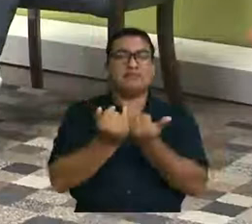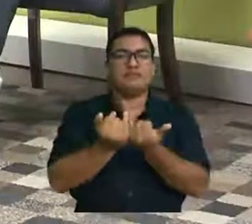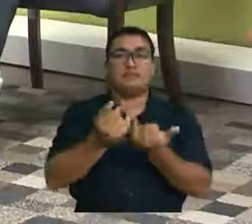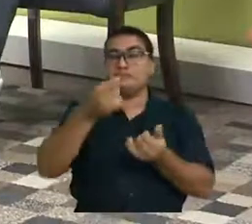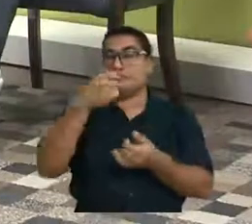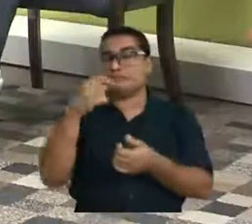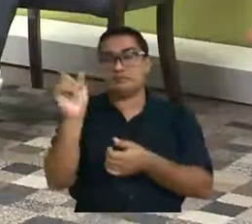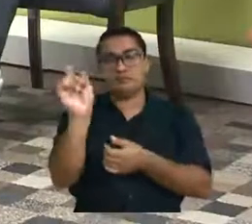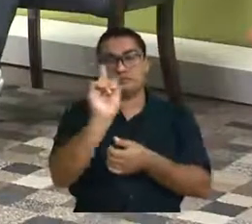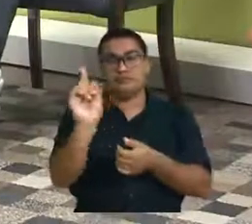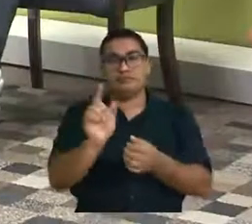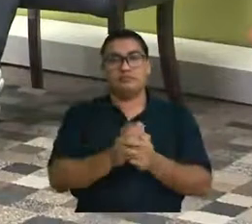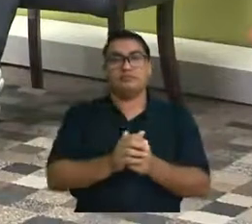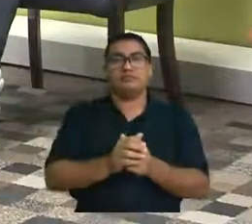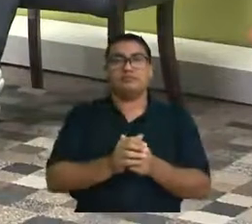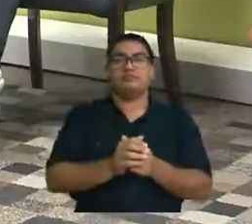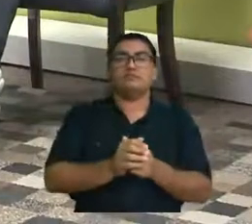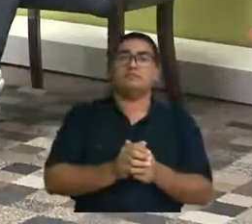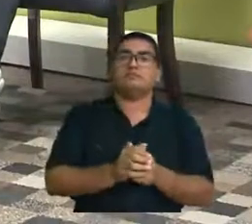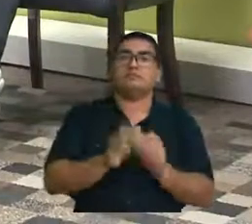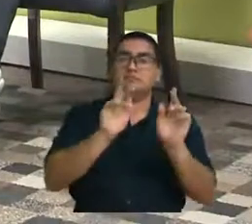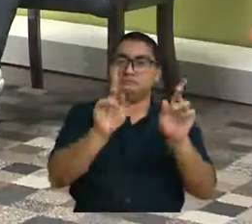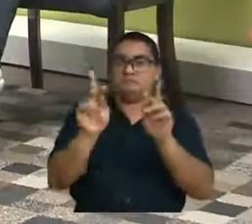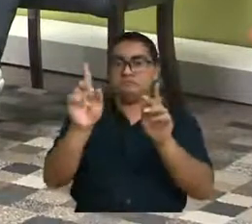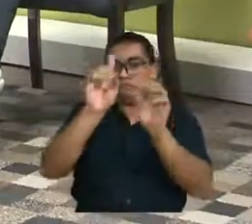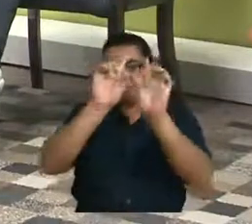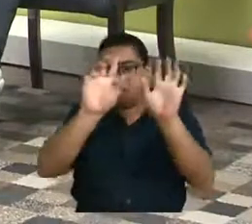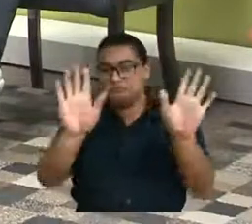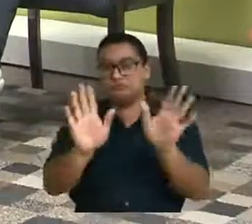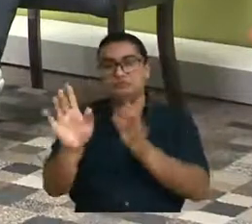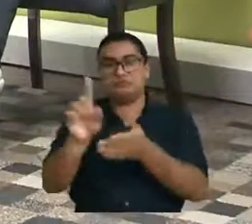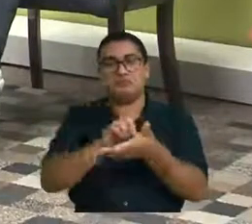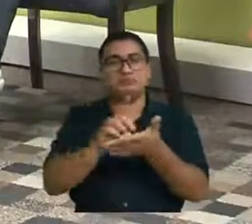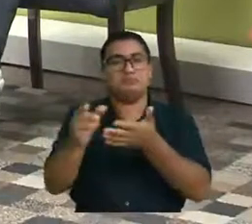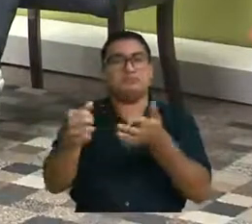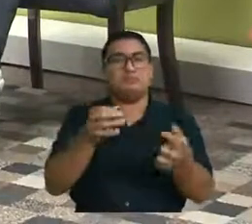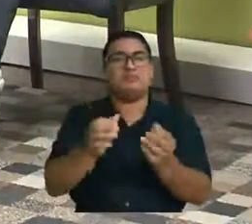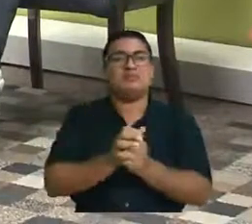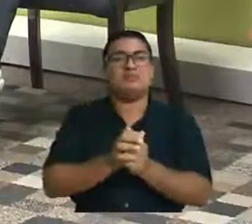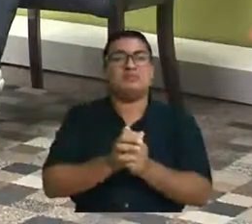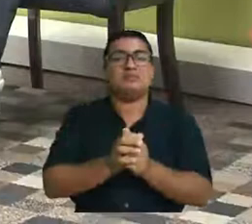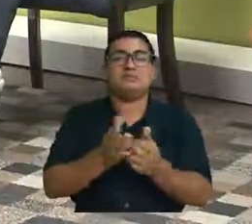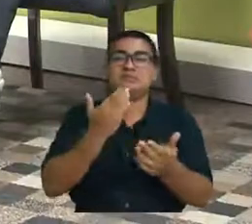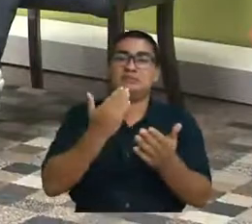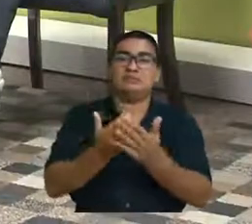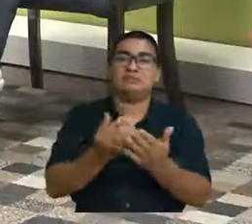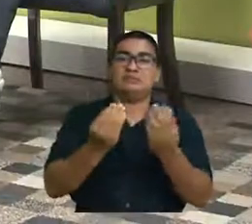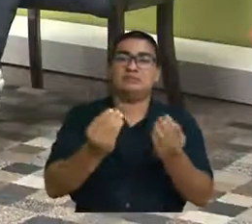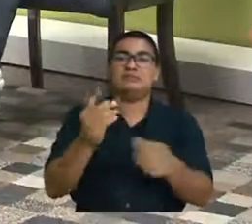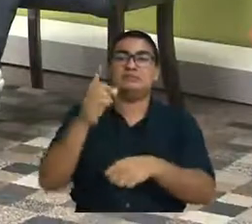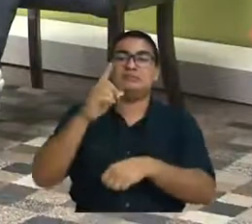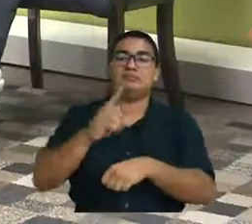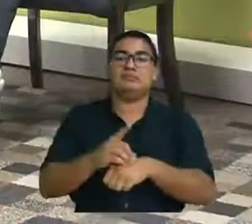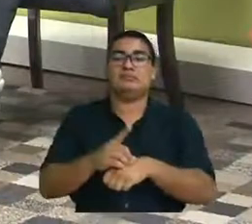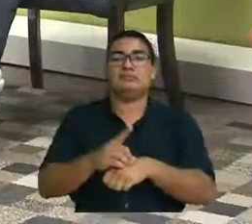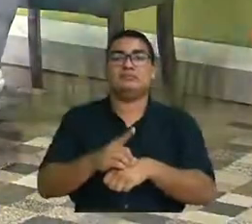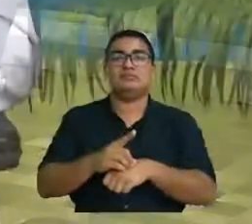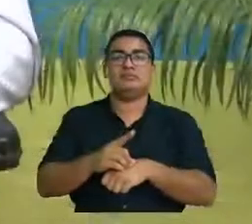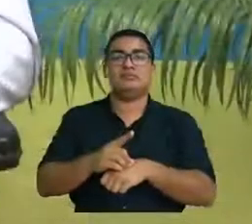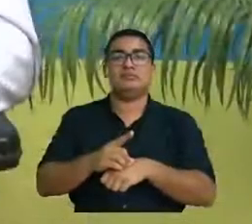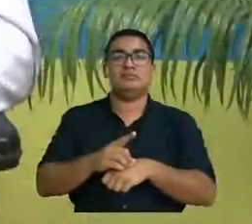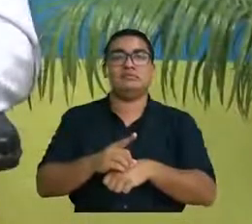tratamiento. Okay. Esperemos que hayamos aclarado la duda de nuestra amiga televidente. Le agradecemos, doctora